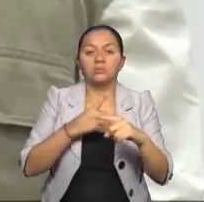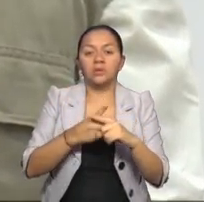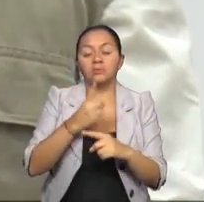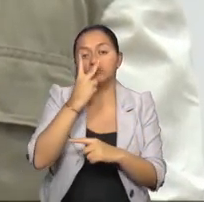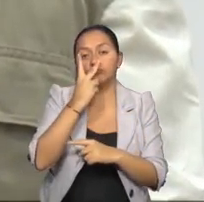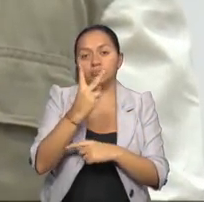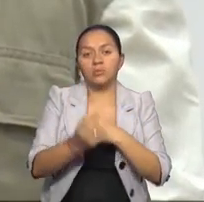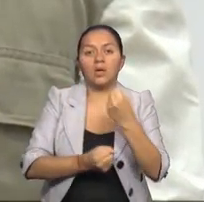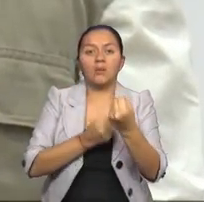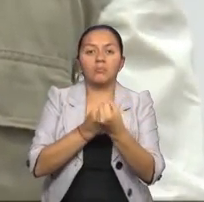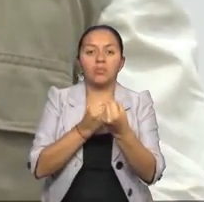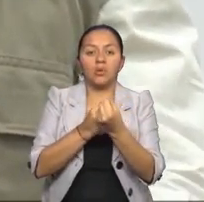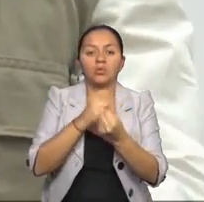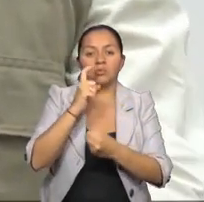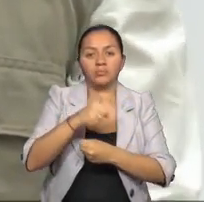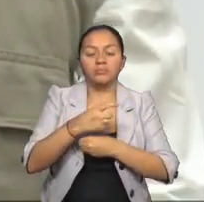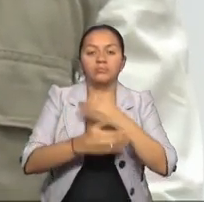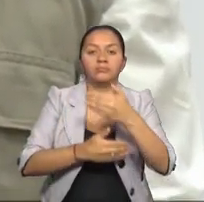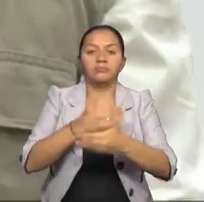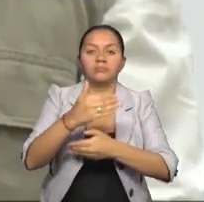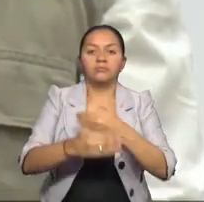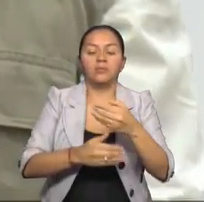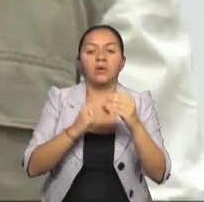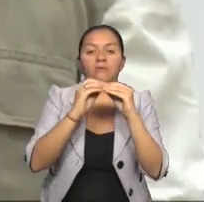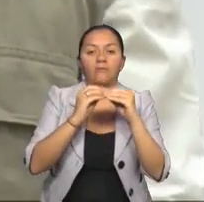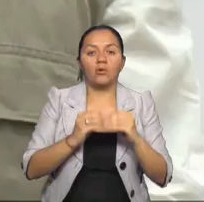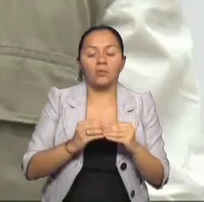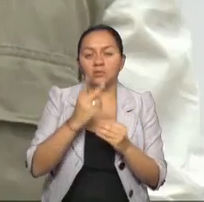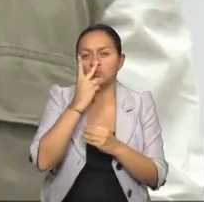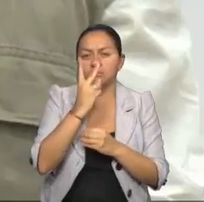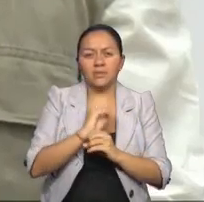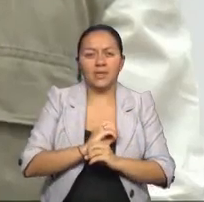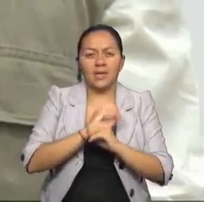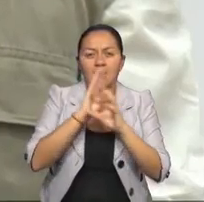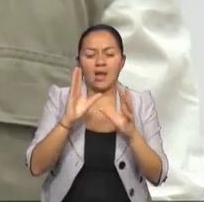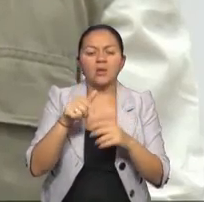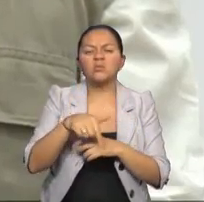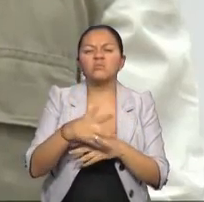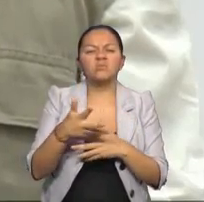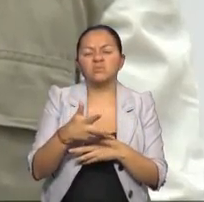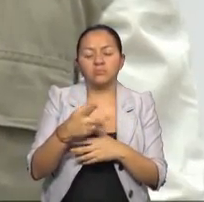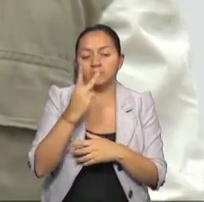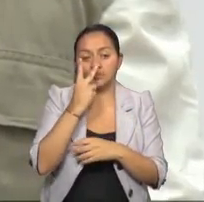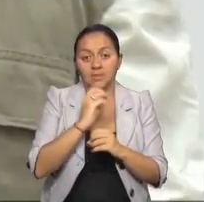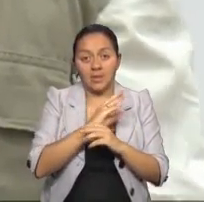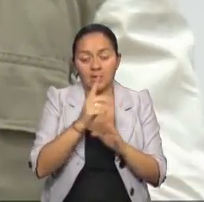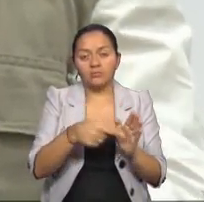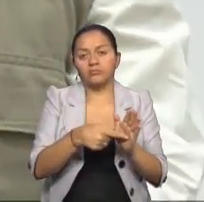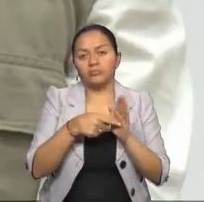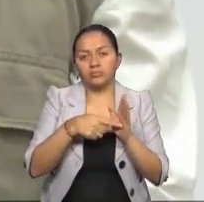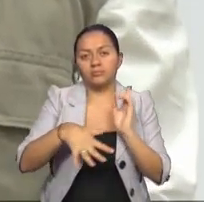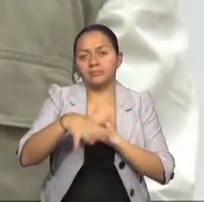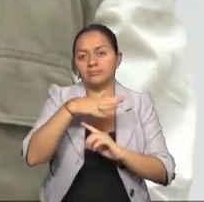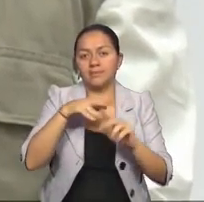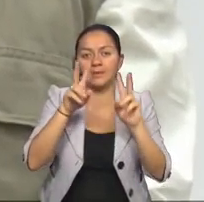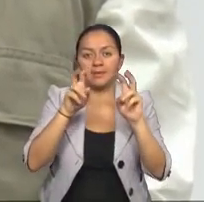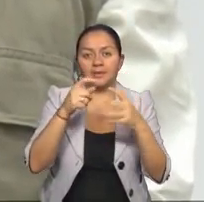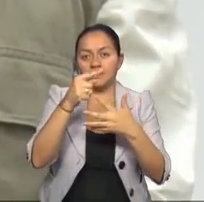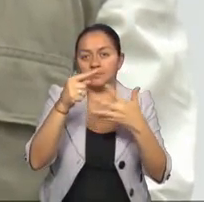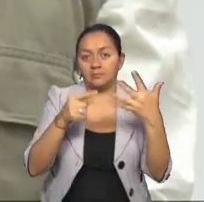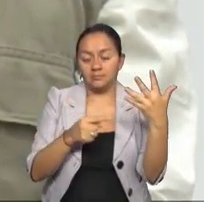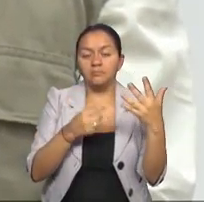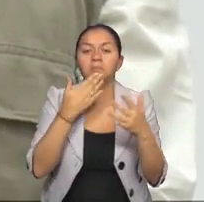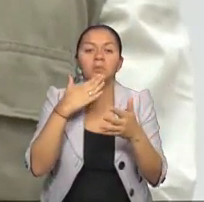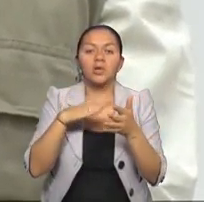apoyamos digamos con la formación como tú lo has dicho javier en diferentes ámbitos por ejemplo en